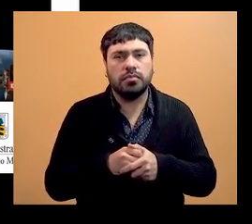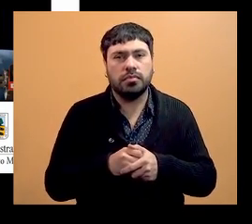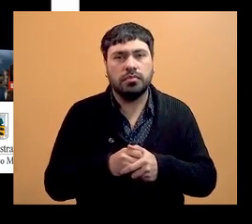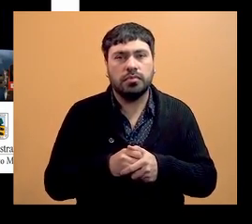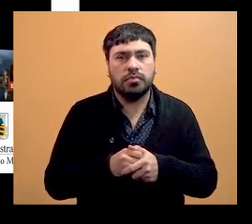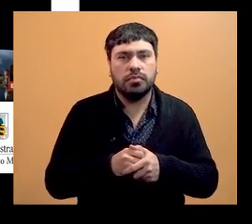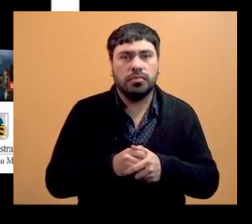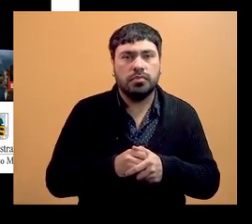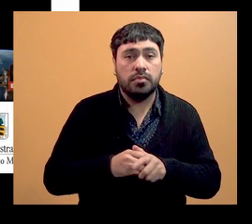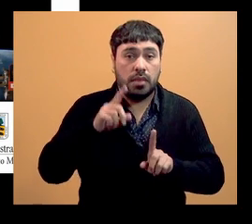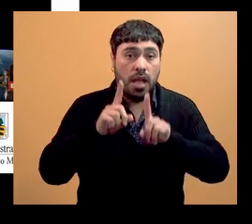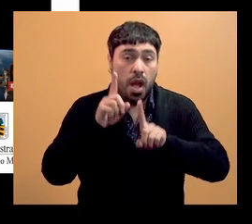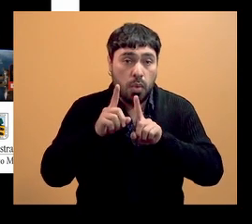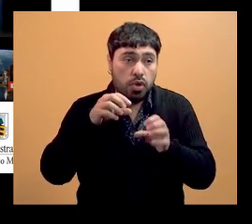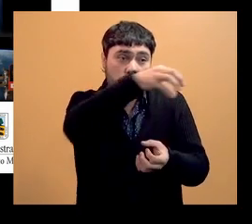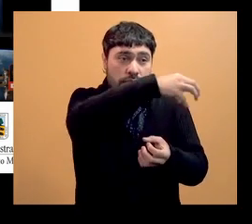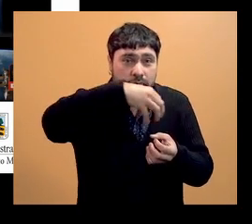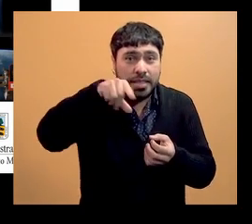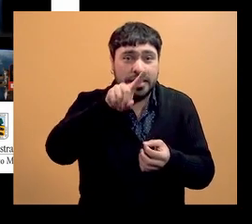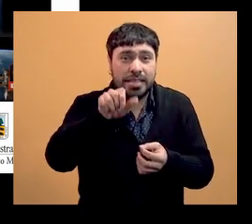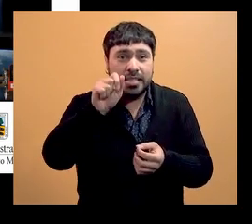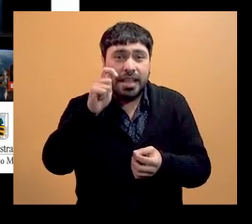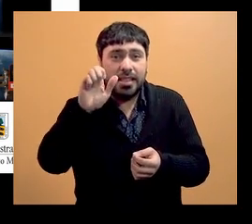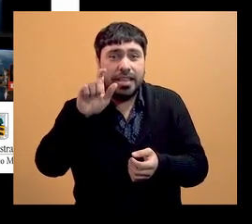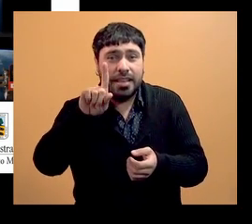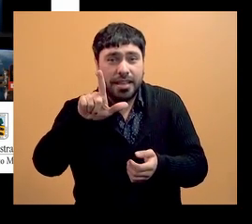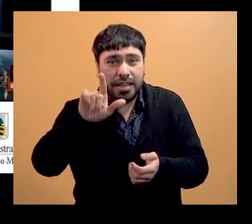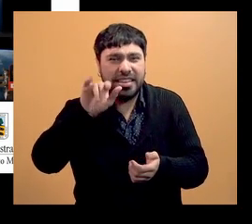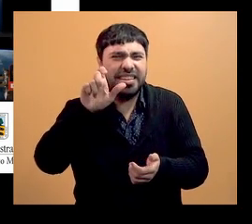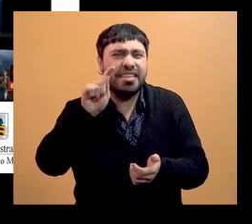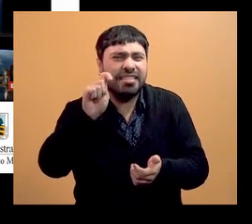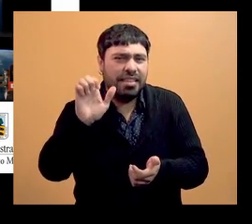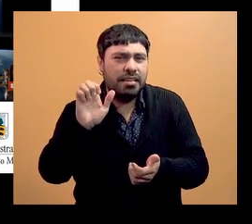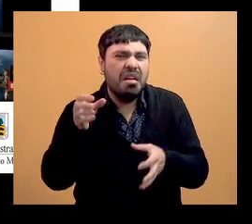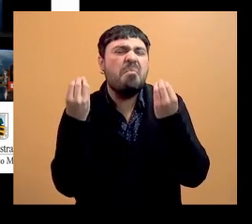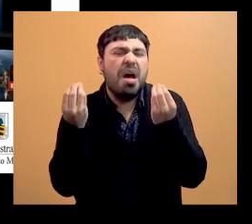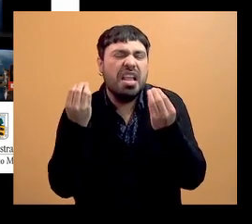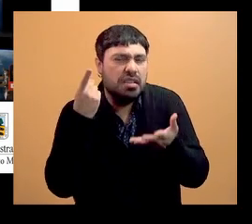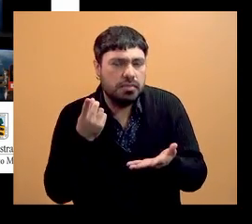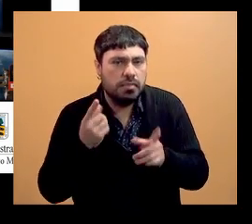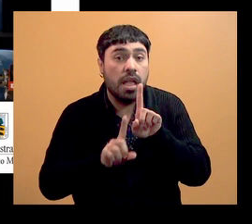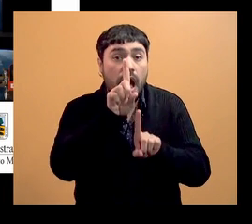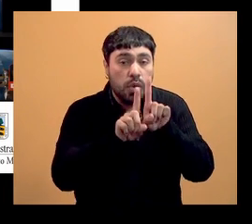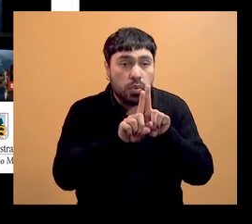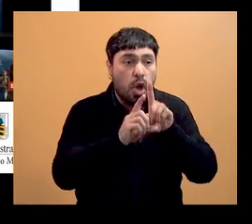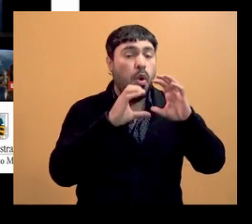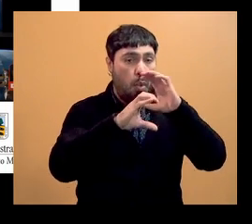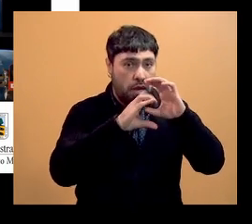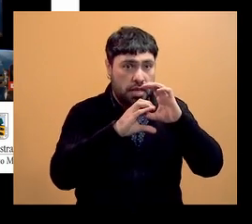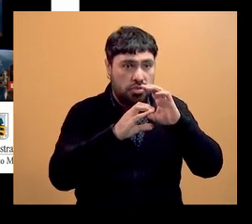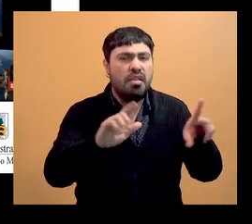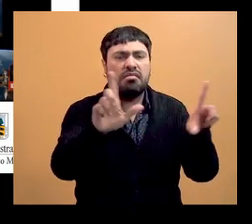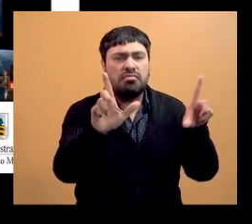que ya en sí abarcan un gran número de aplicaciones, desde telefonía, transmisión de televisión,